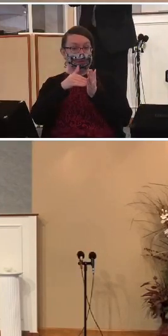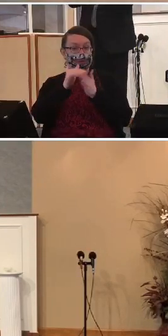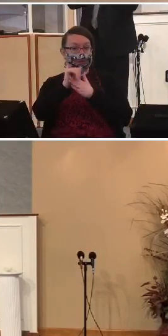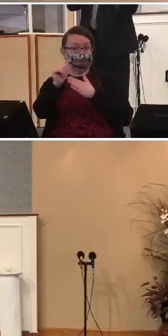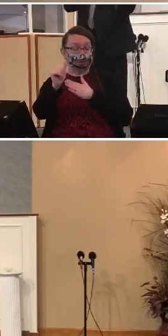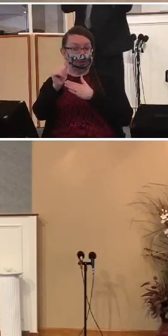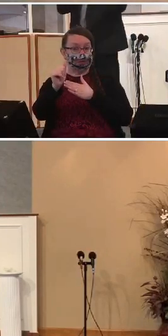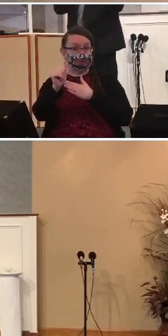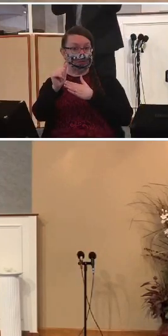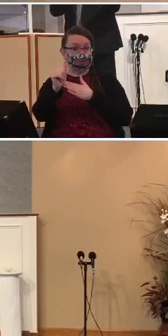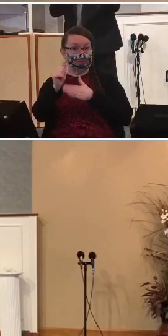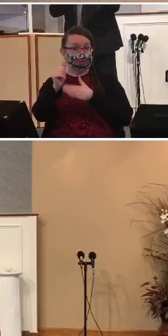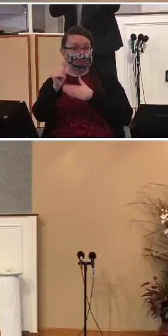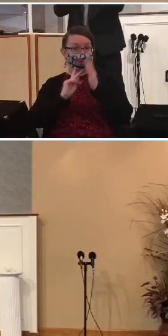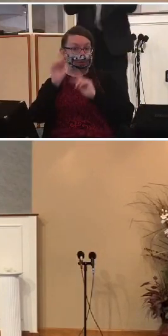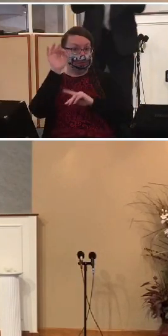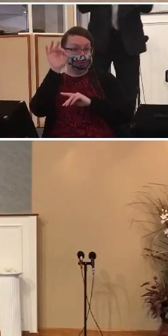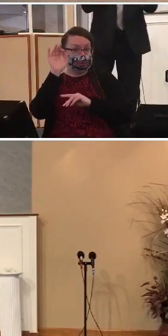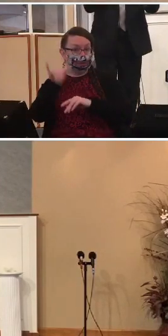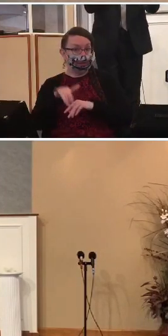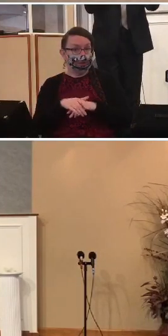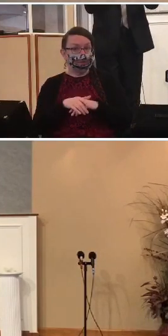Así es como algunas personas predican.